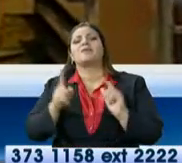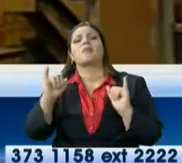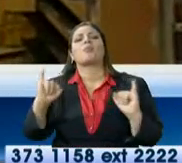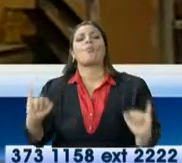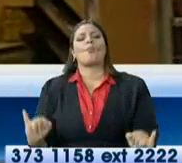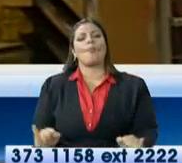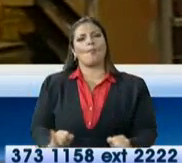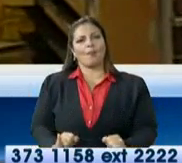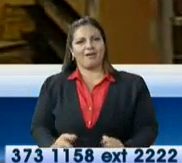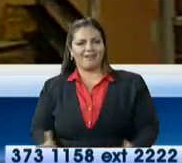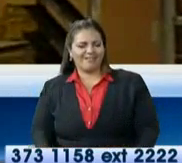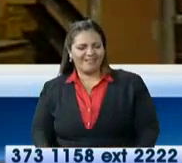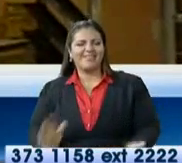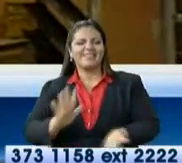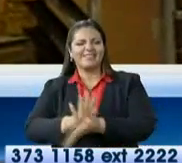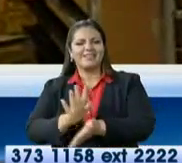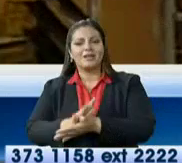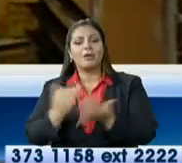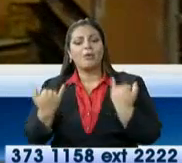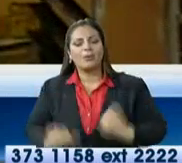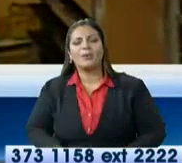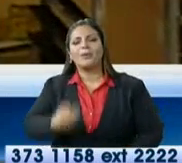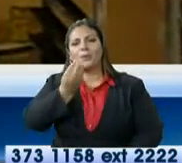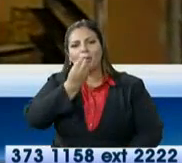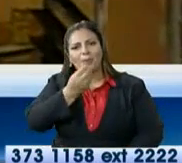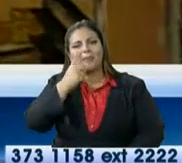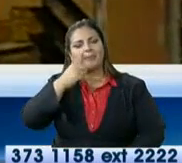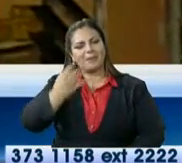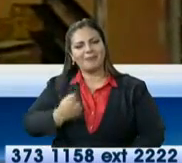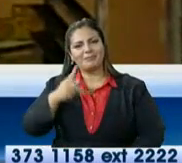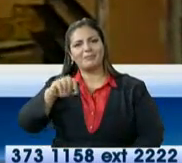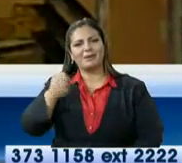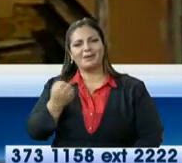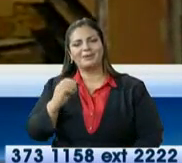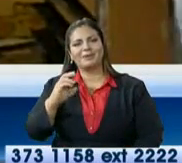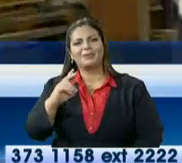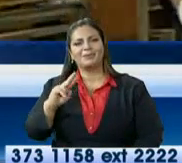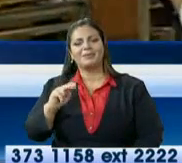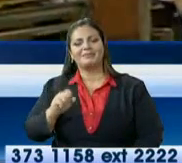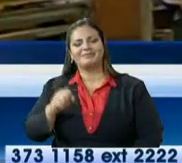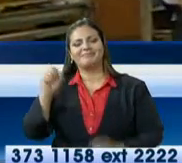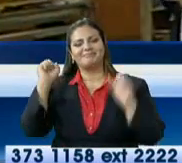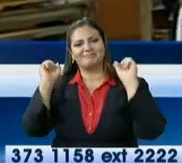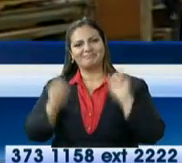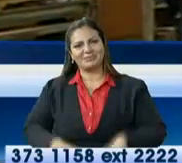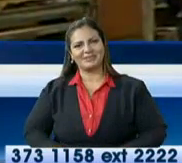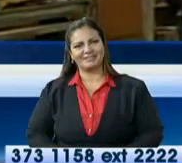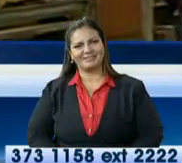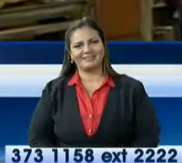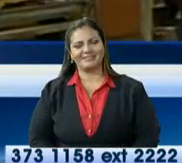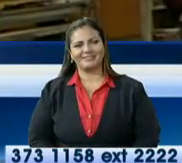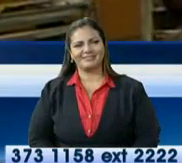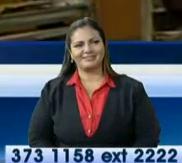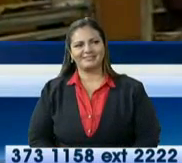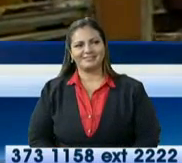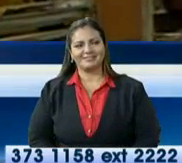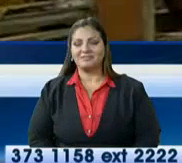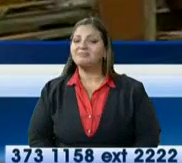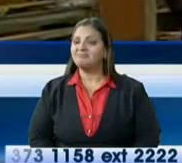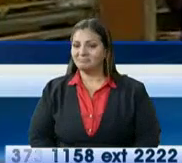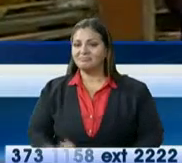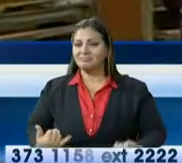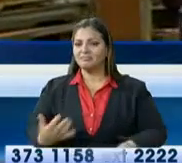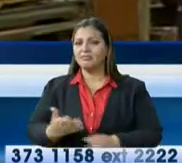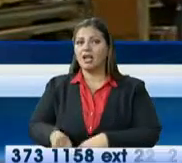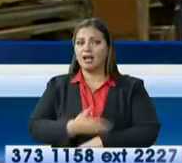unión y siempre pensando en días mejores. Hugo, Marcela, así que creo que ya todo está dicho. Hemos aprendido un poquito más cómo se